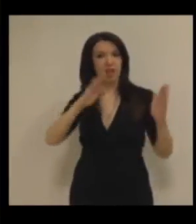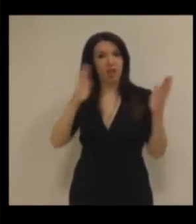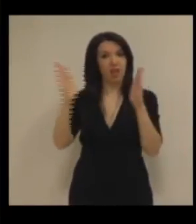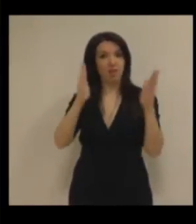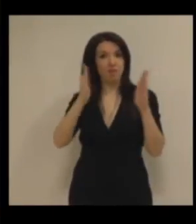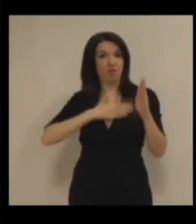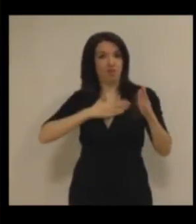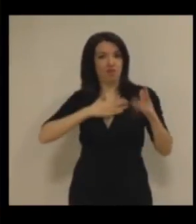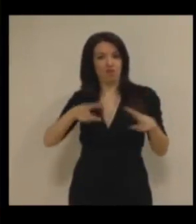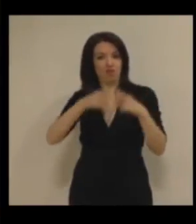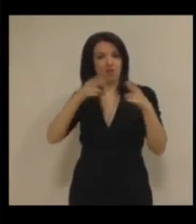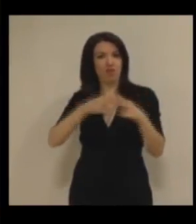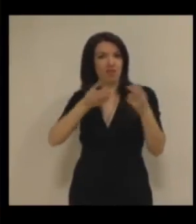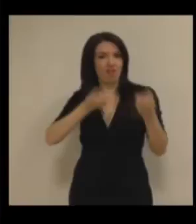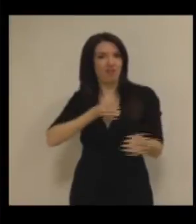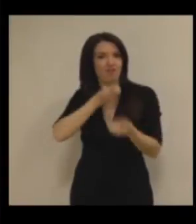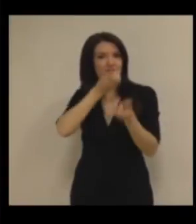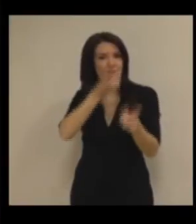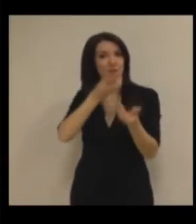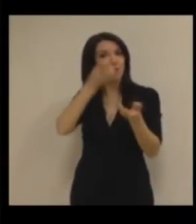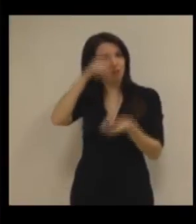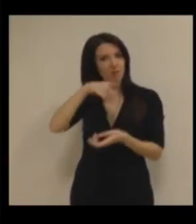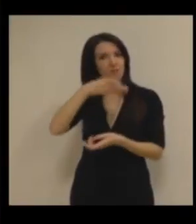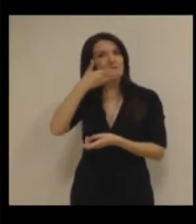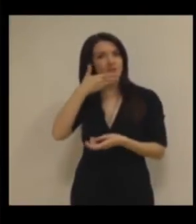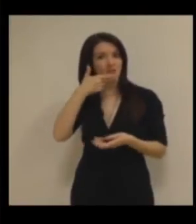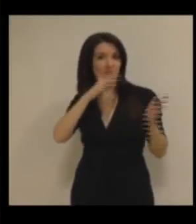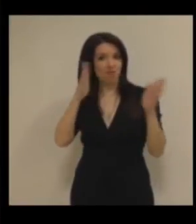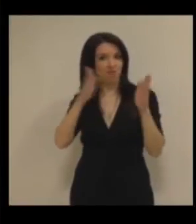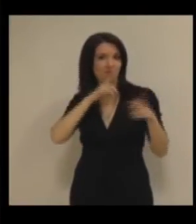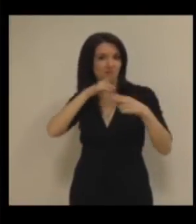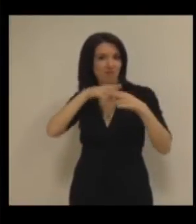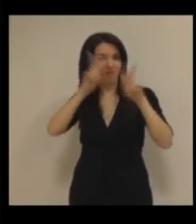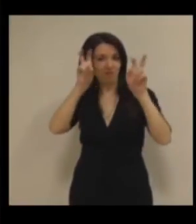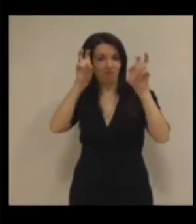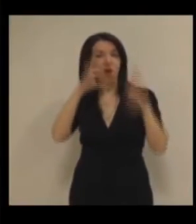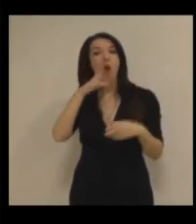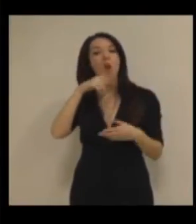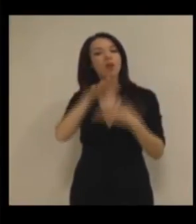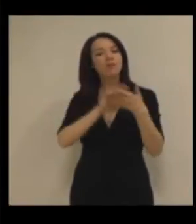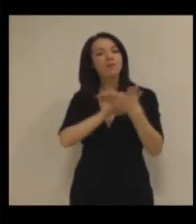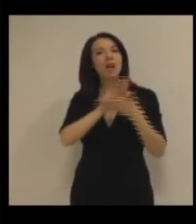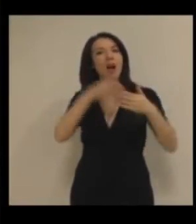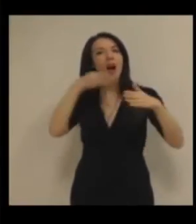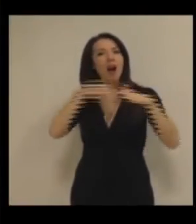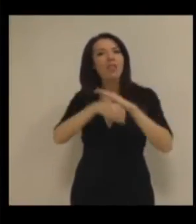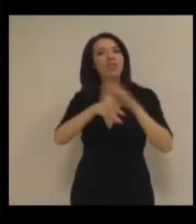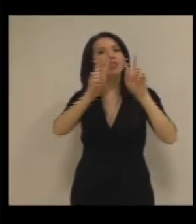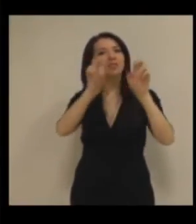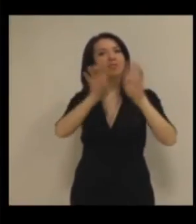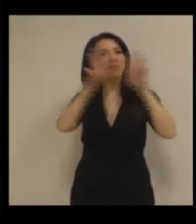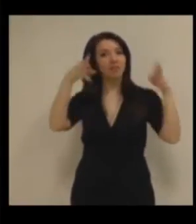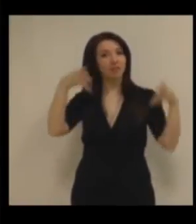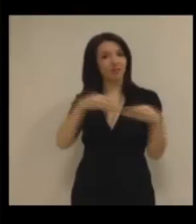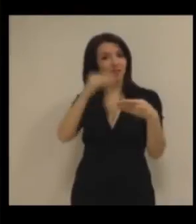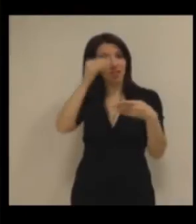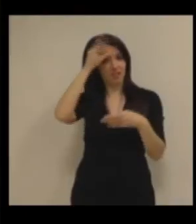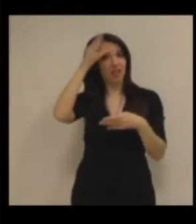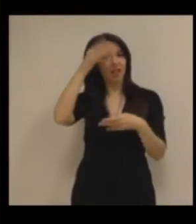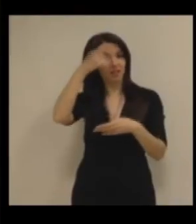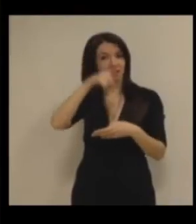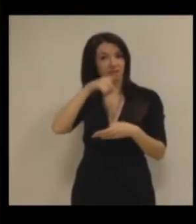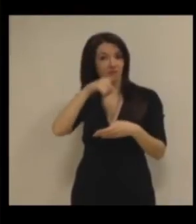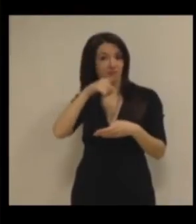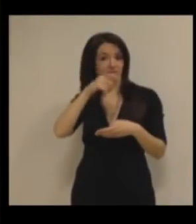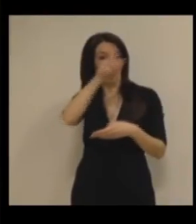de la sociedad de la información y el conocimiento. Hoy vamos a hablar del acceso en los servicios telemáticos inteligentes